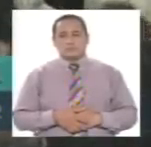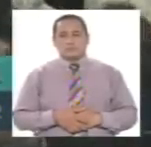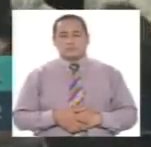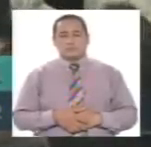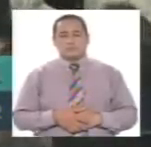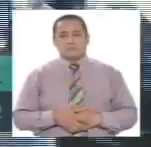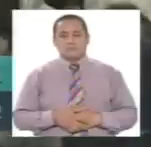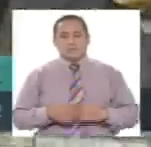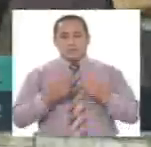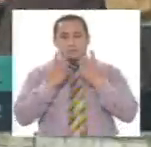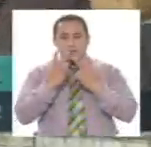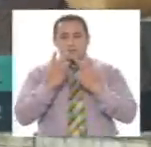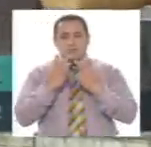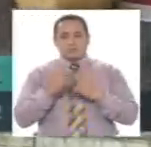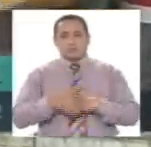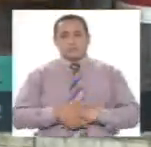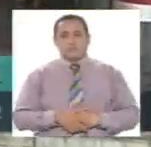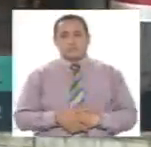y vemos en la parte